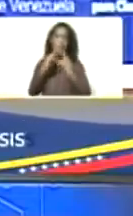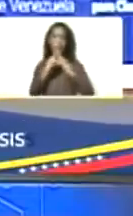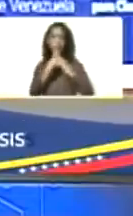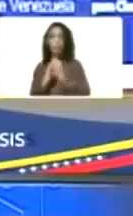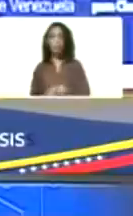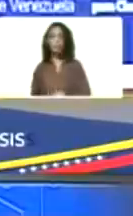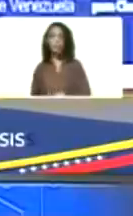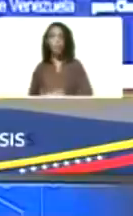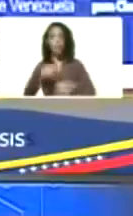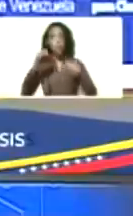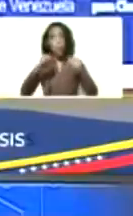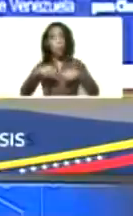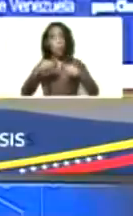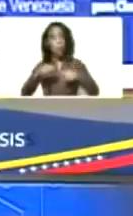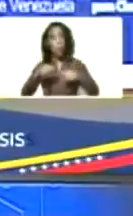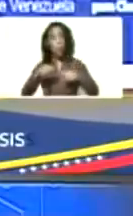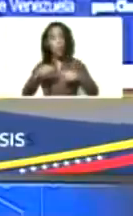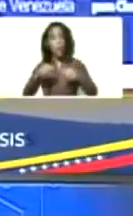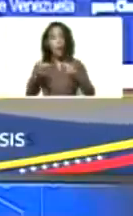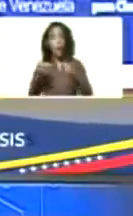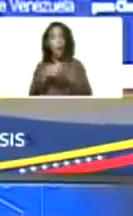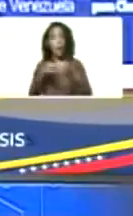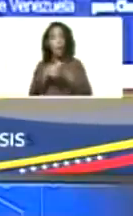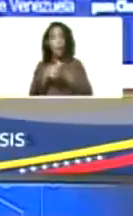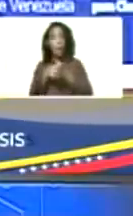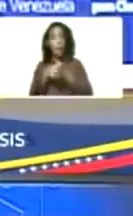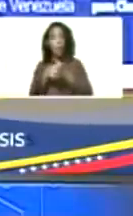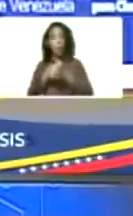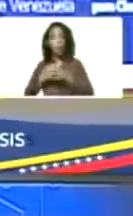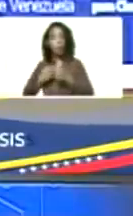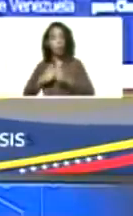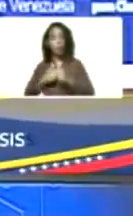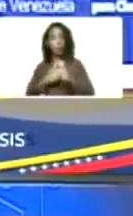Hoy el equipo de seguimiento